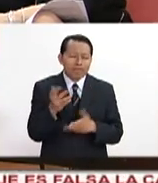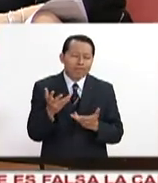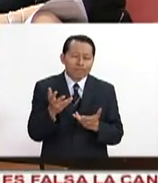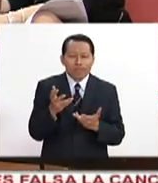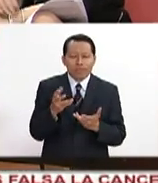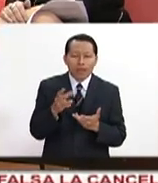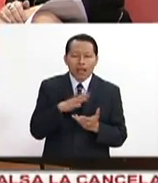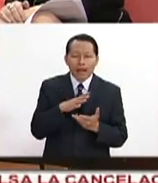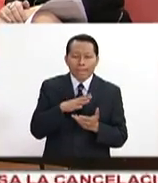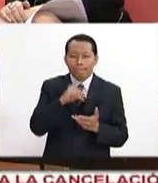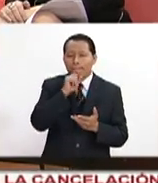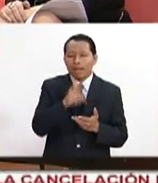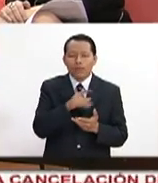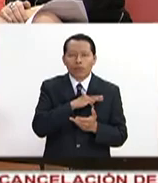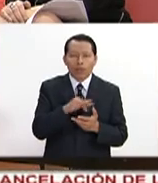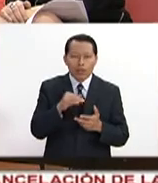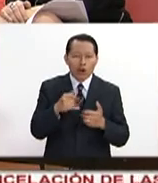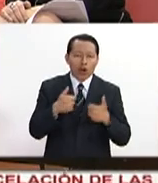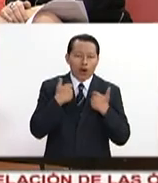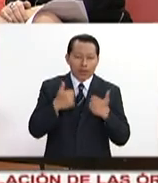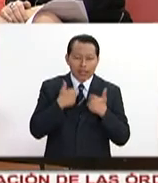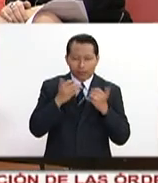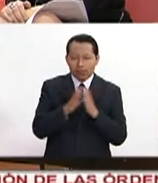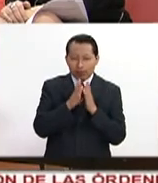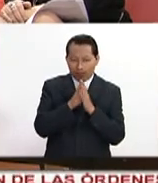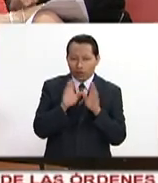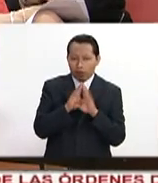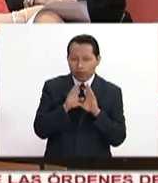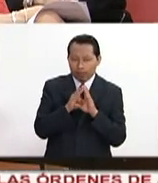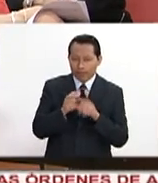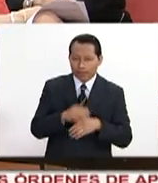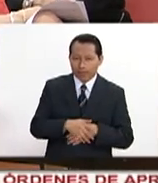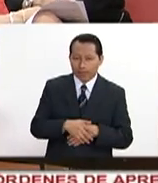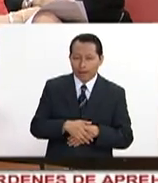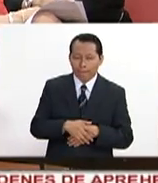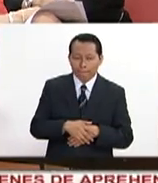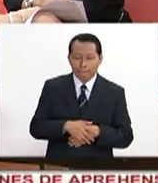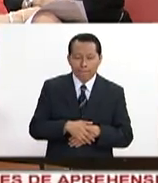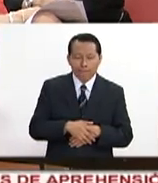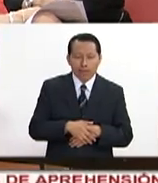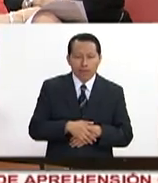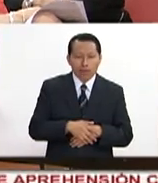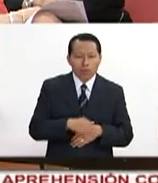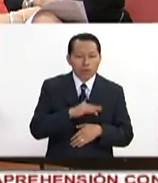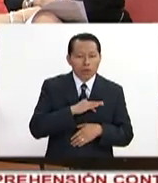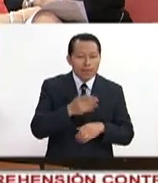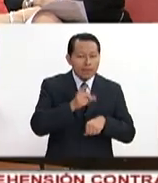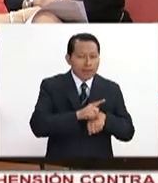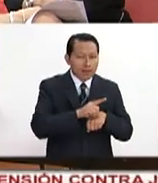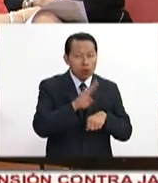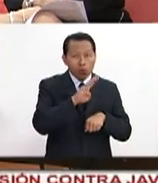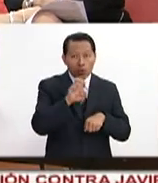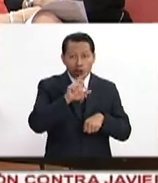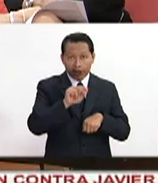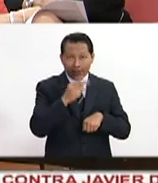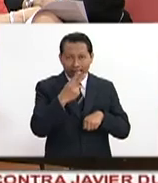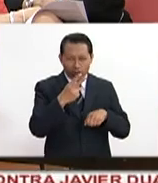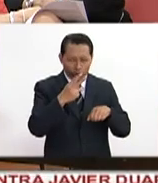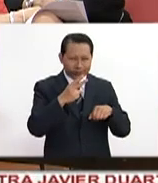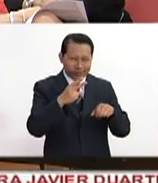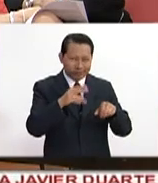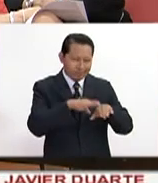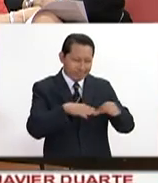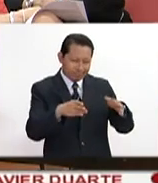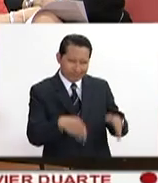¿cuál es la forma en que pueden participar los jóvenes y los niños? Si nosotros vamos a instalar ese día 482 casillas para